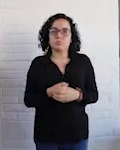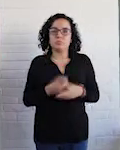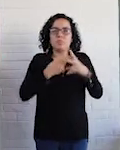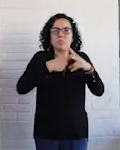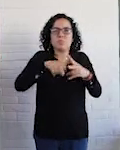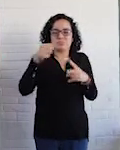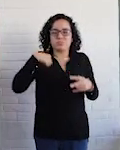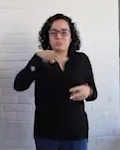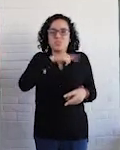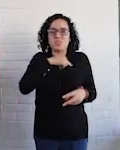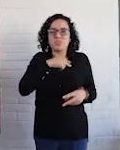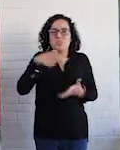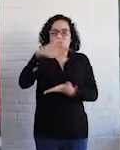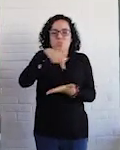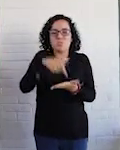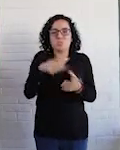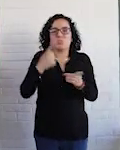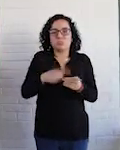en dónde estamos situados.